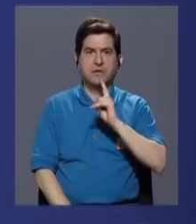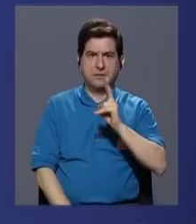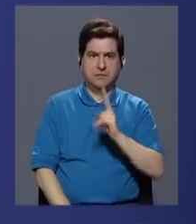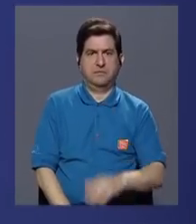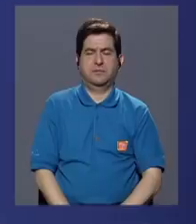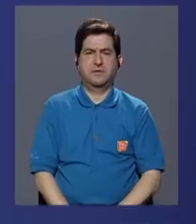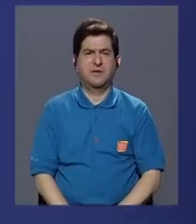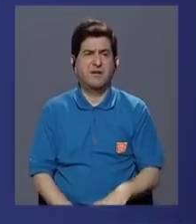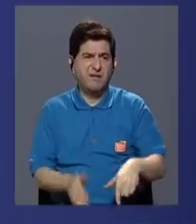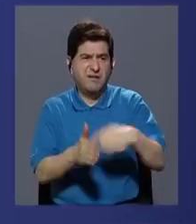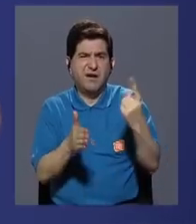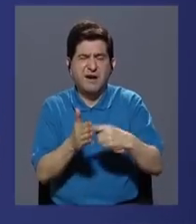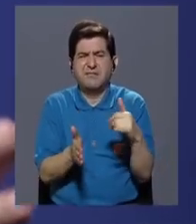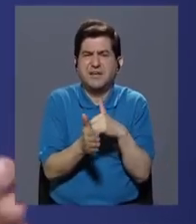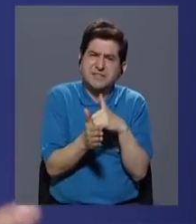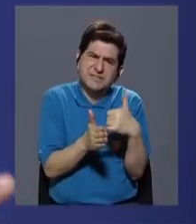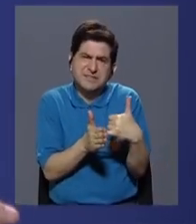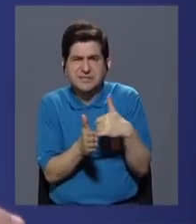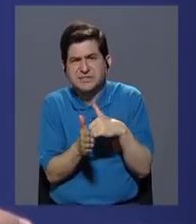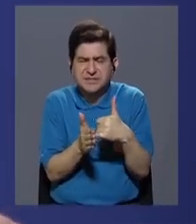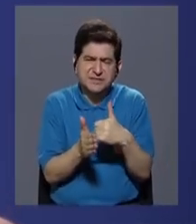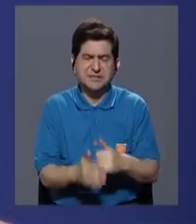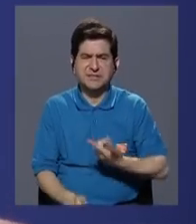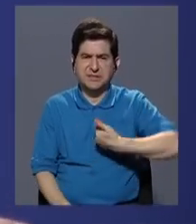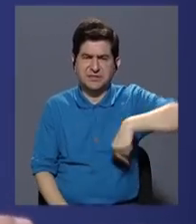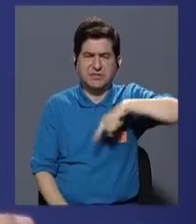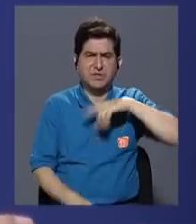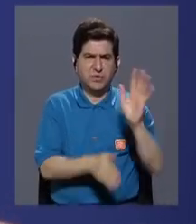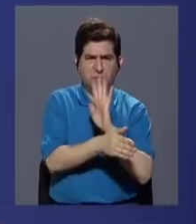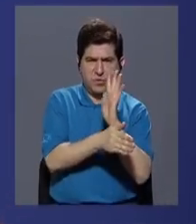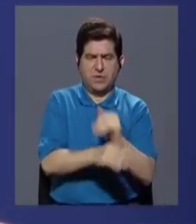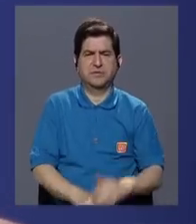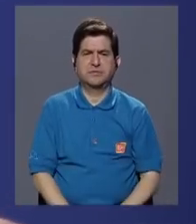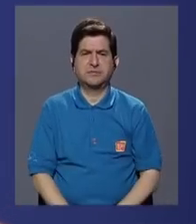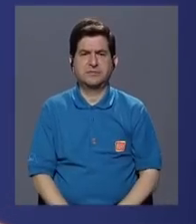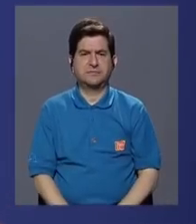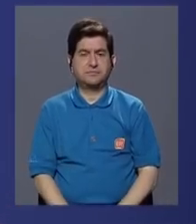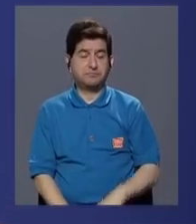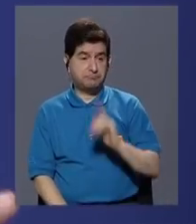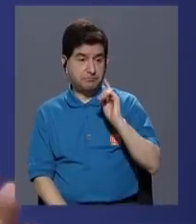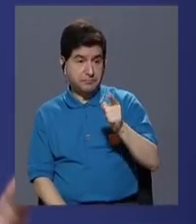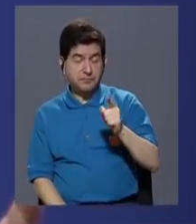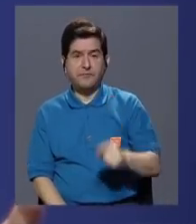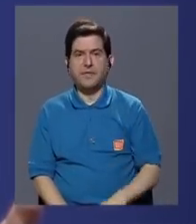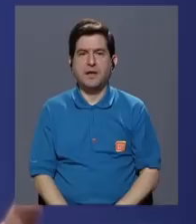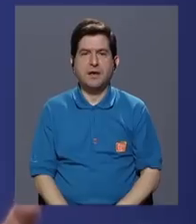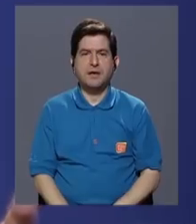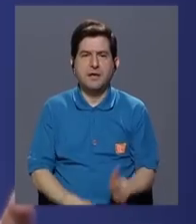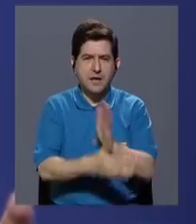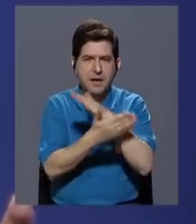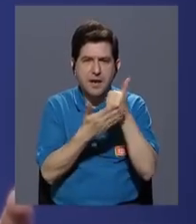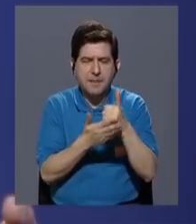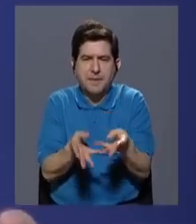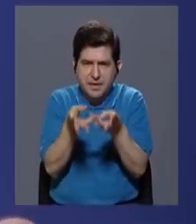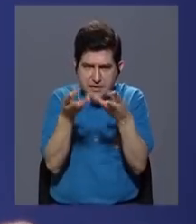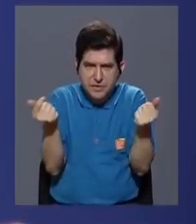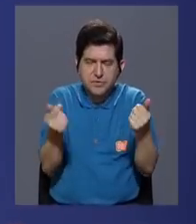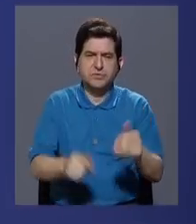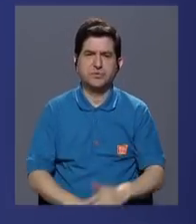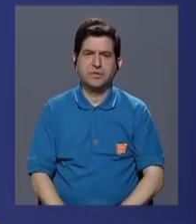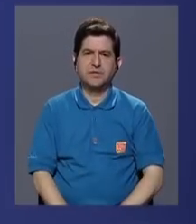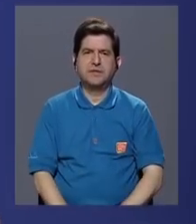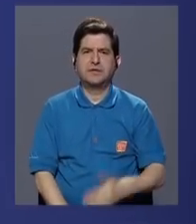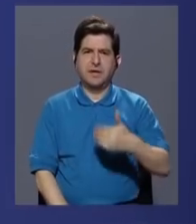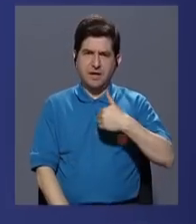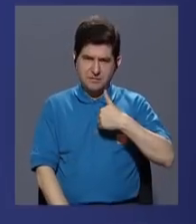casualmente verdad que es donde muchas veces flaquean nuestras películas y aquí está esta pieza parte está más